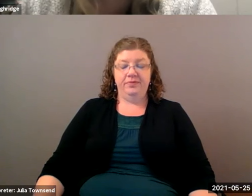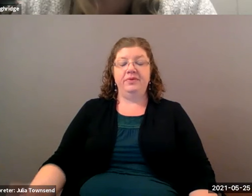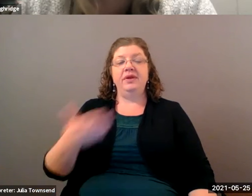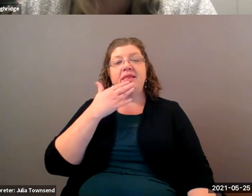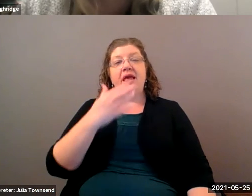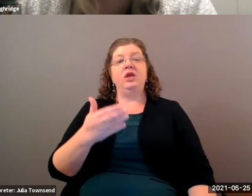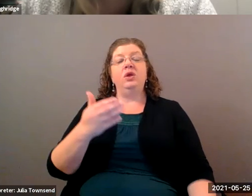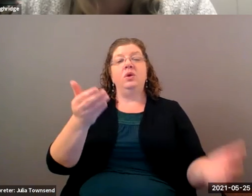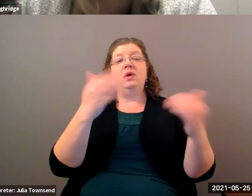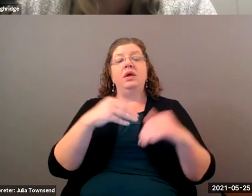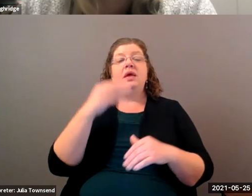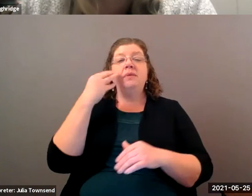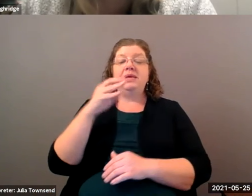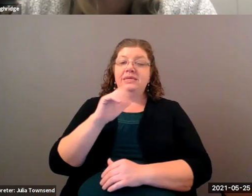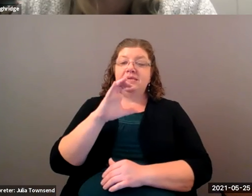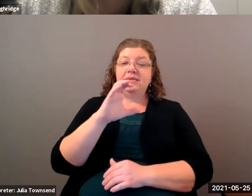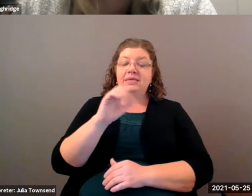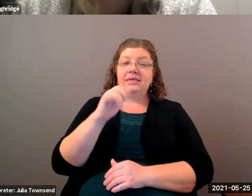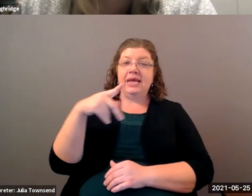cosas.